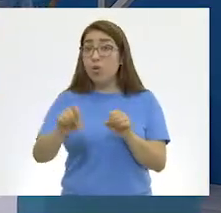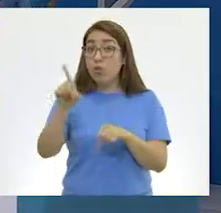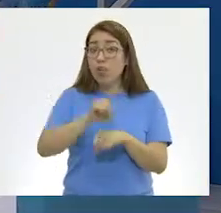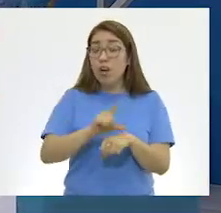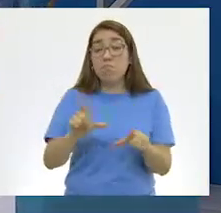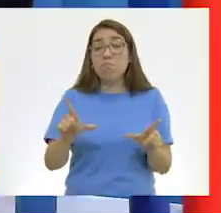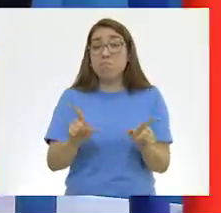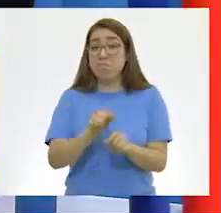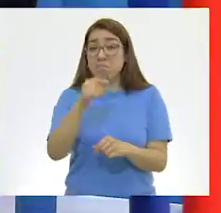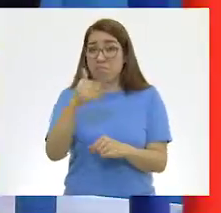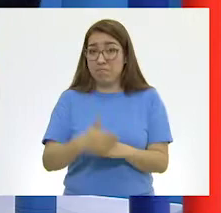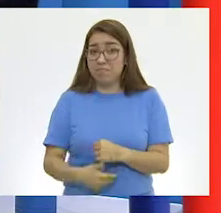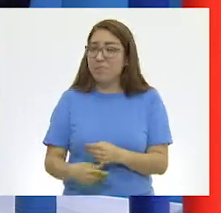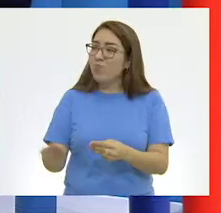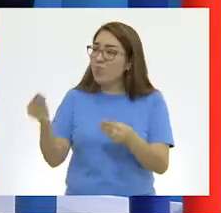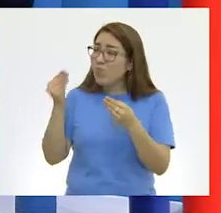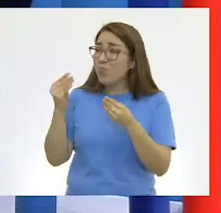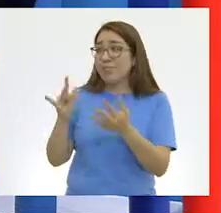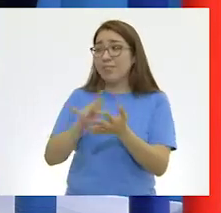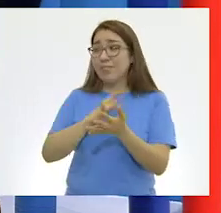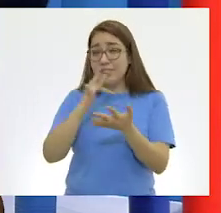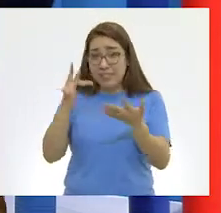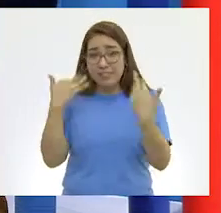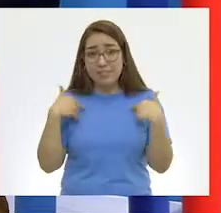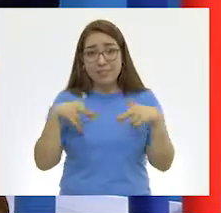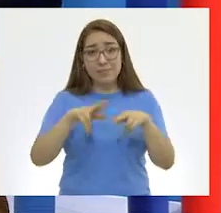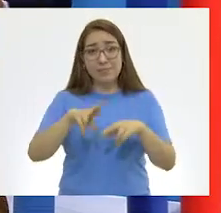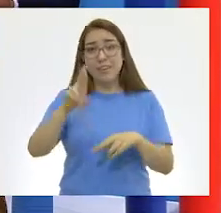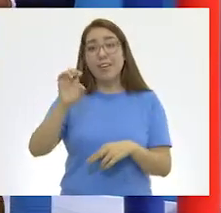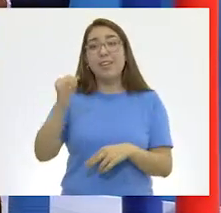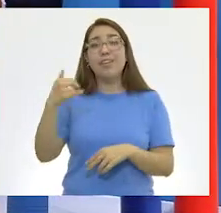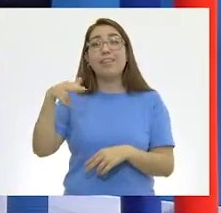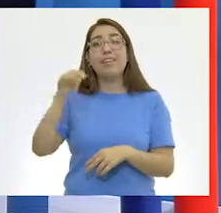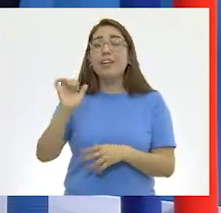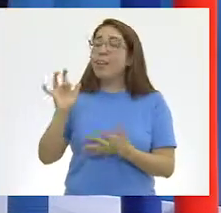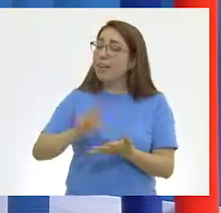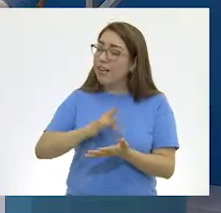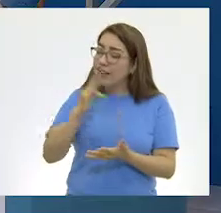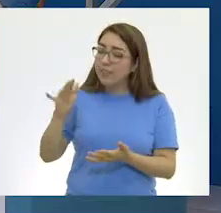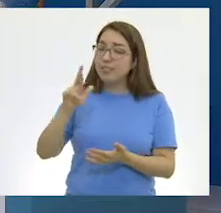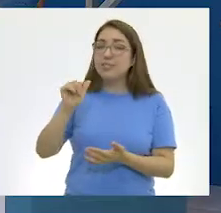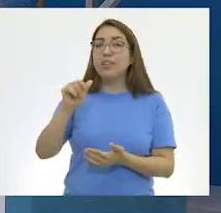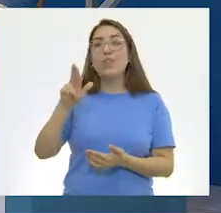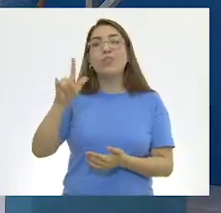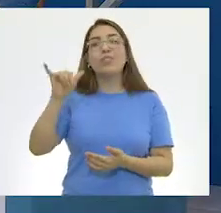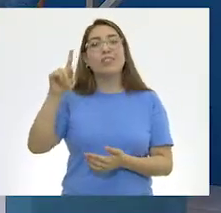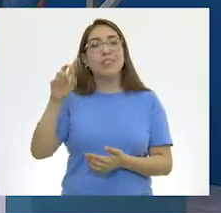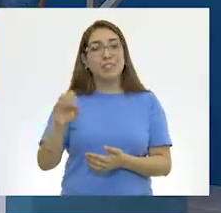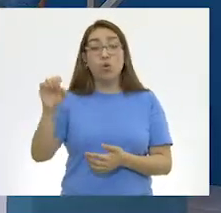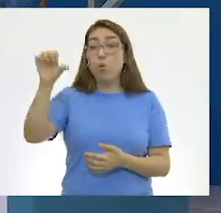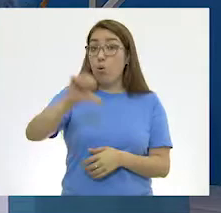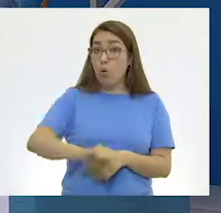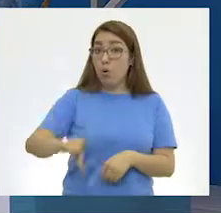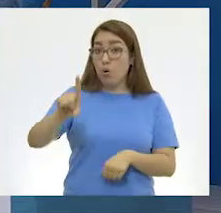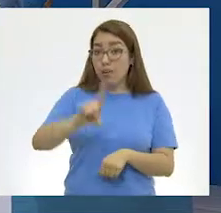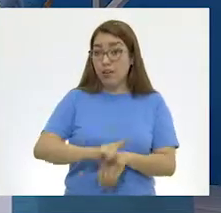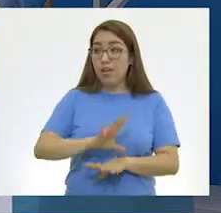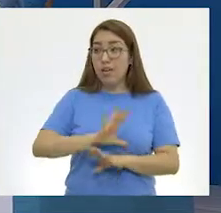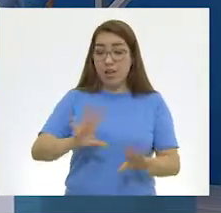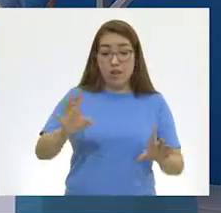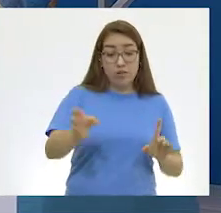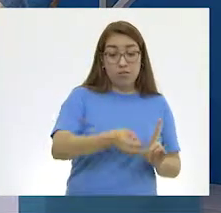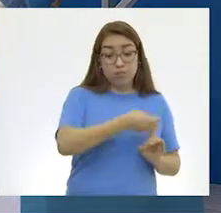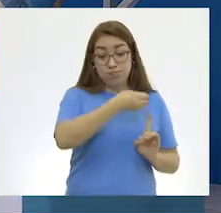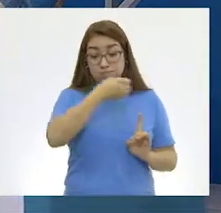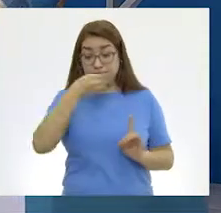todo. Muchísimas gracias, maestra Reina. Muchísimas gracias, Raulito. El día de hoy organizamos nuestra